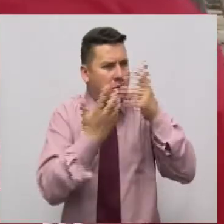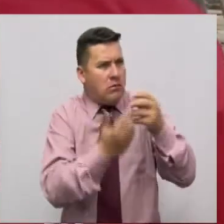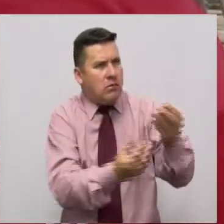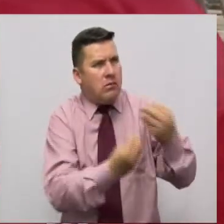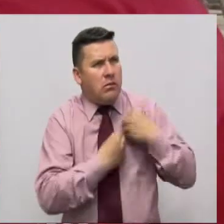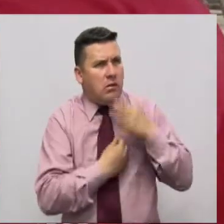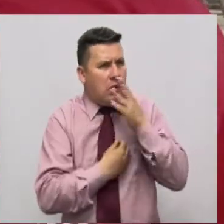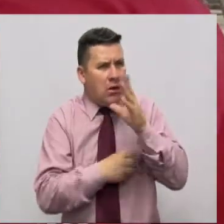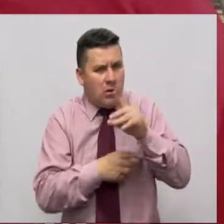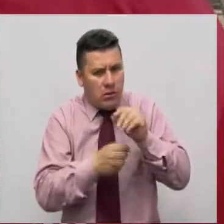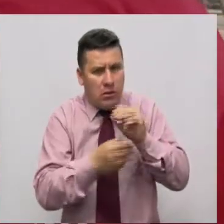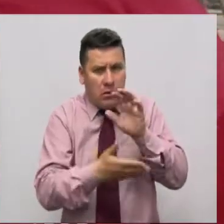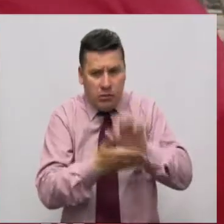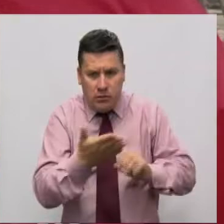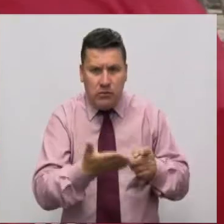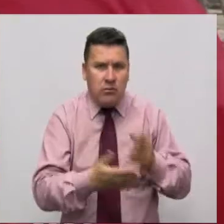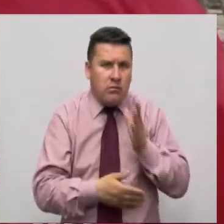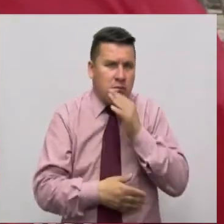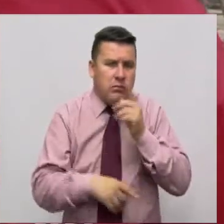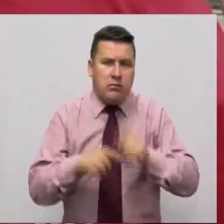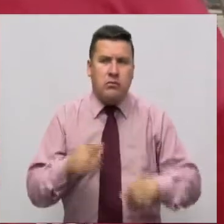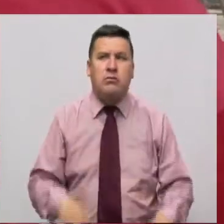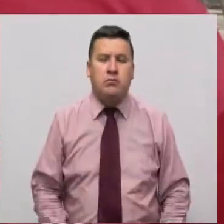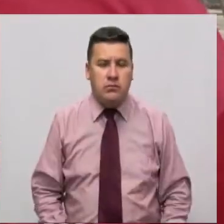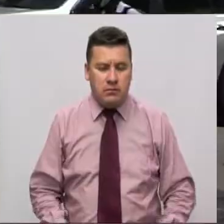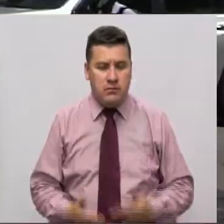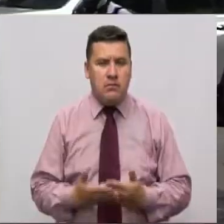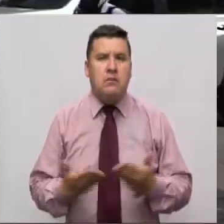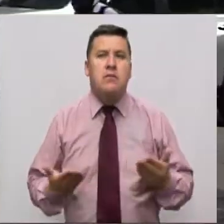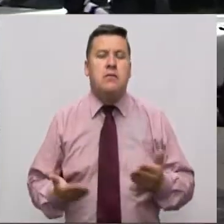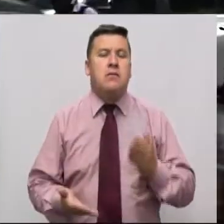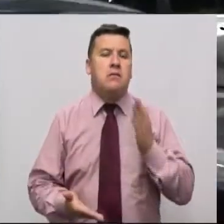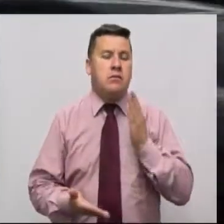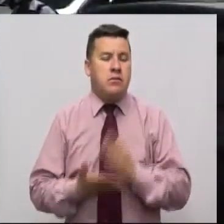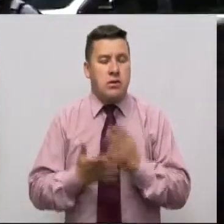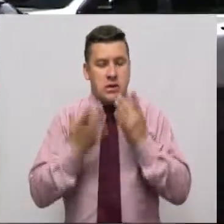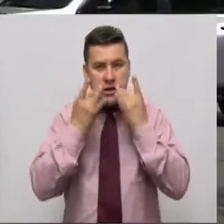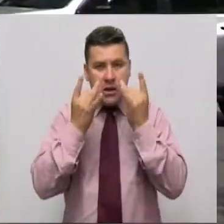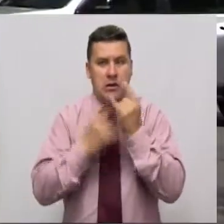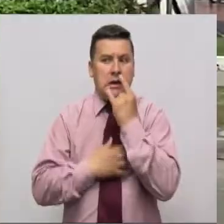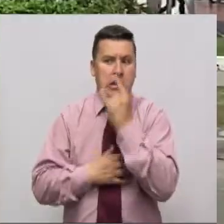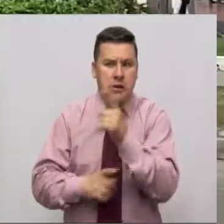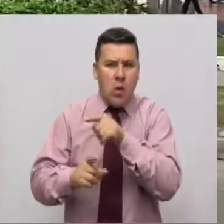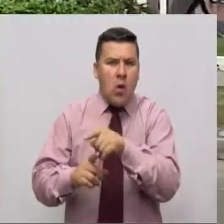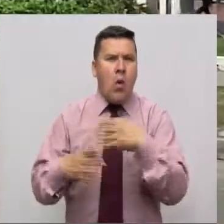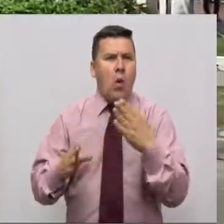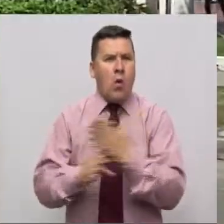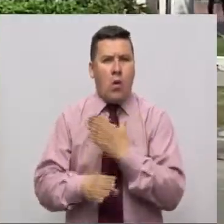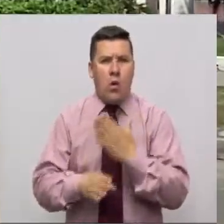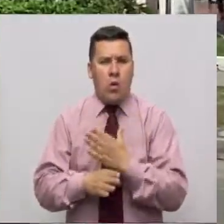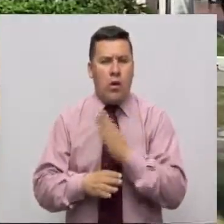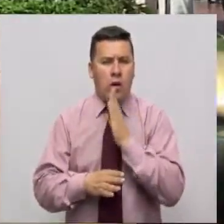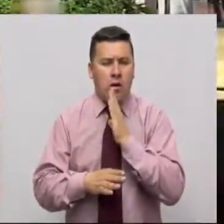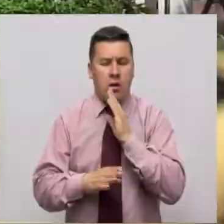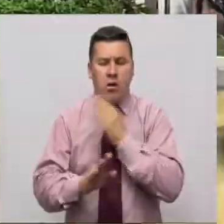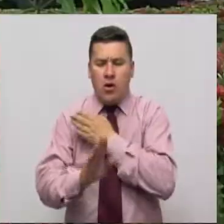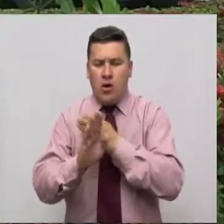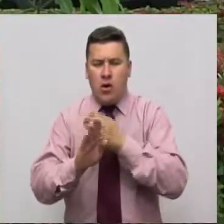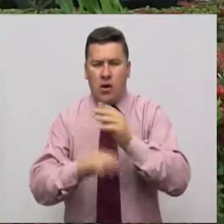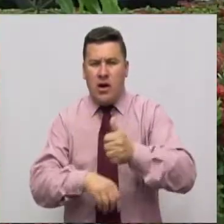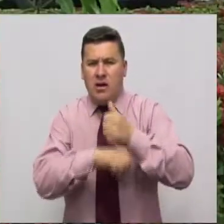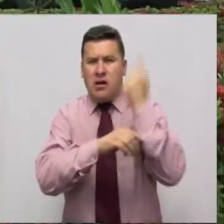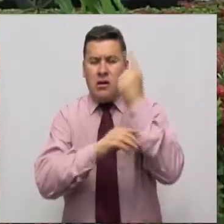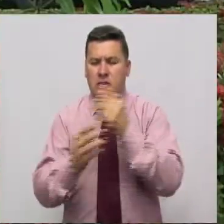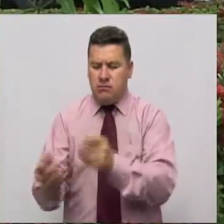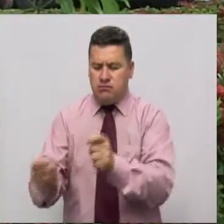ay, si la empresa no lo da, ¿cómo hace uno? Eso se lo cogen. Este caso fue considerado de alto interés por parte del despacho del